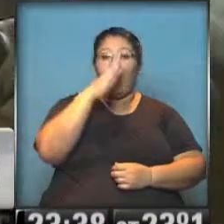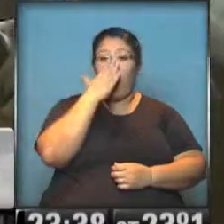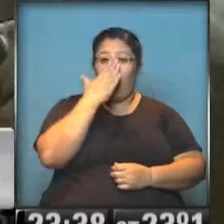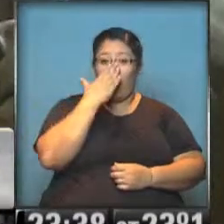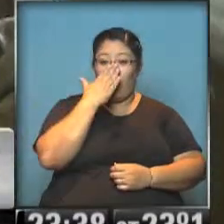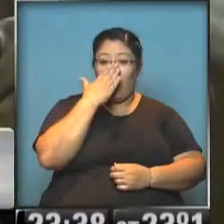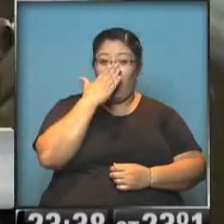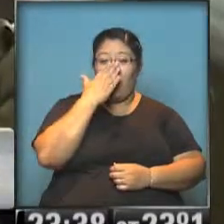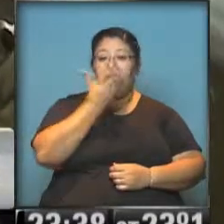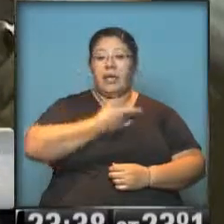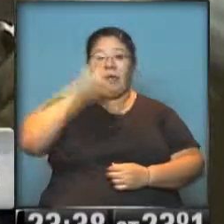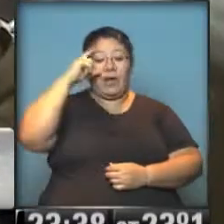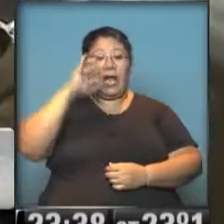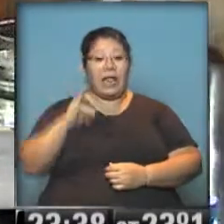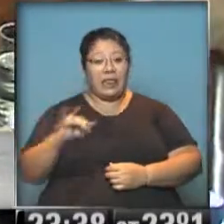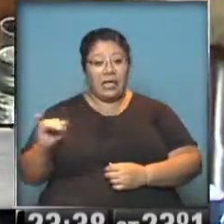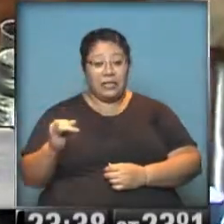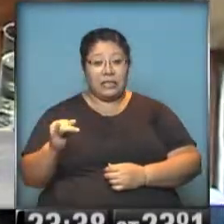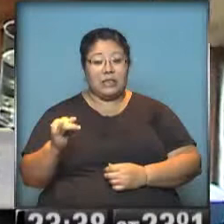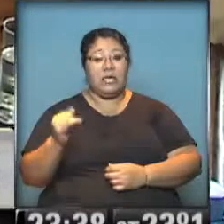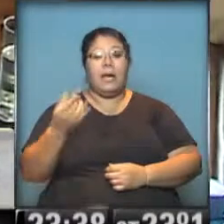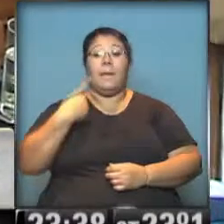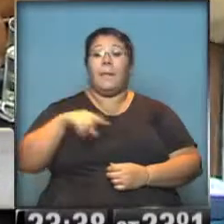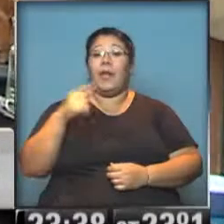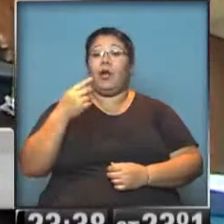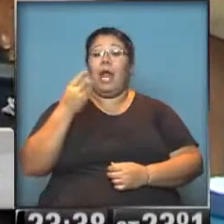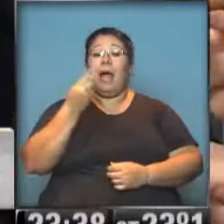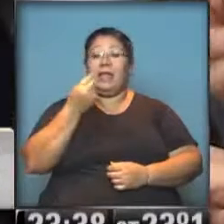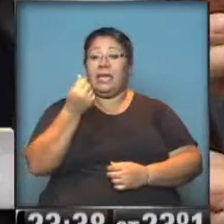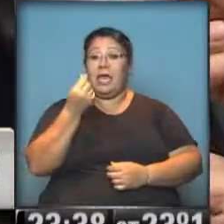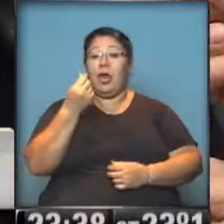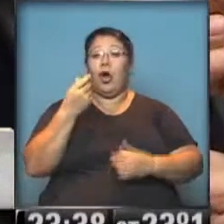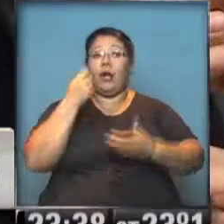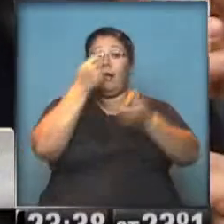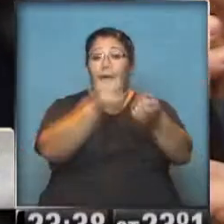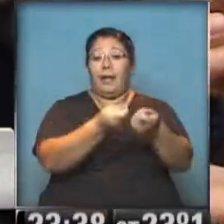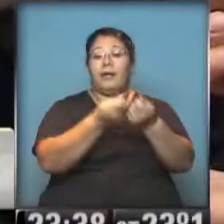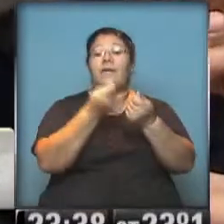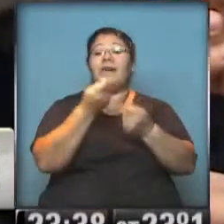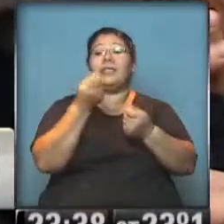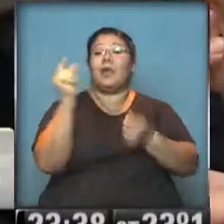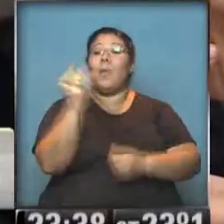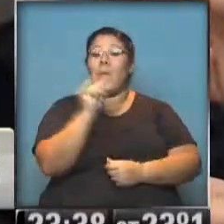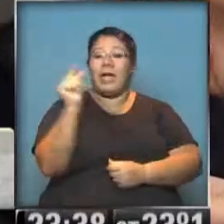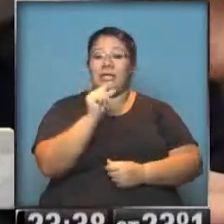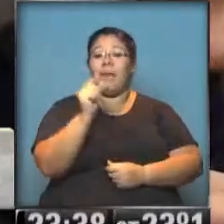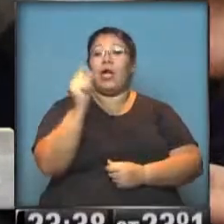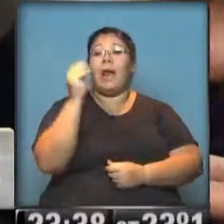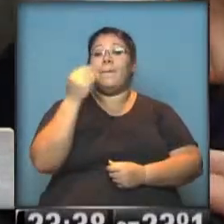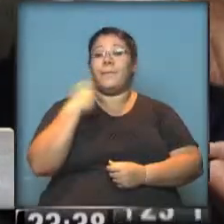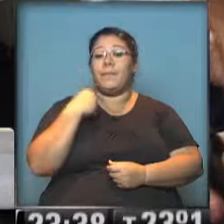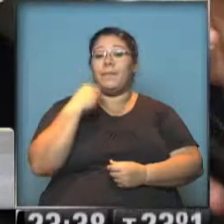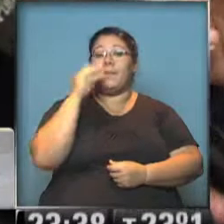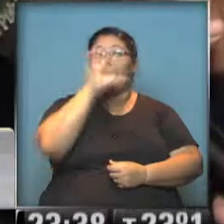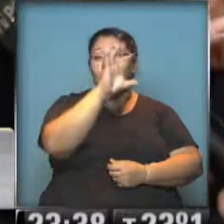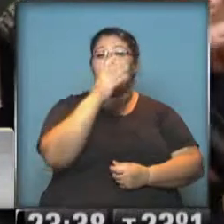directos. Lo otro es un préstamo que lo paga la provincia, quiero decir. Lo que hay que señalar es que también hay una disposición que manifestó el jefe